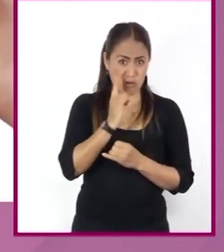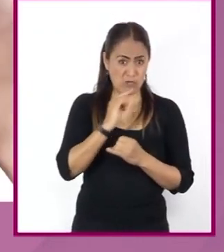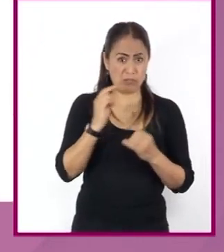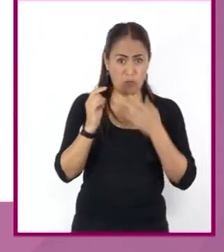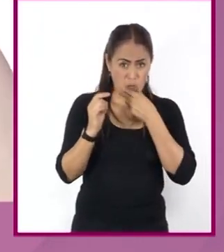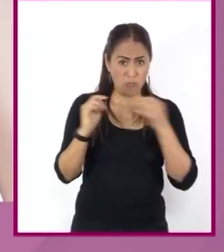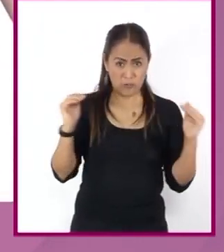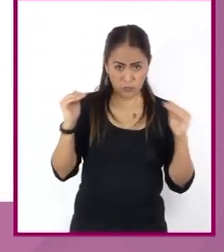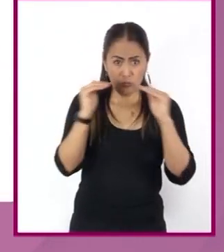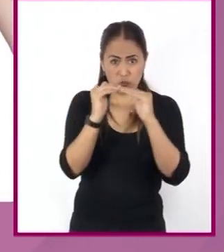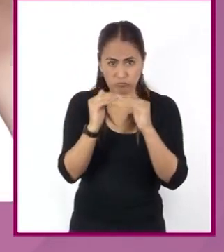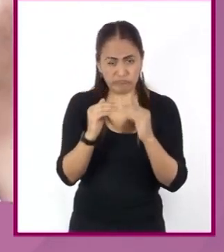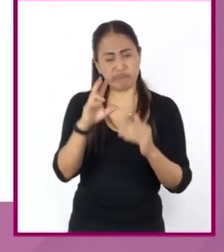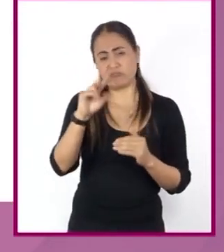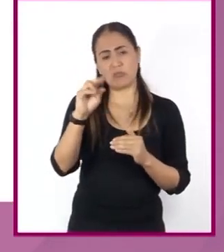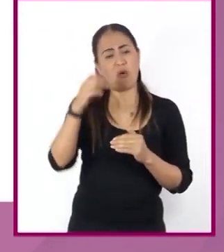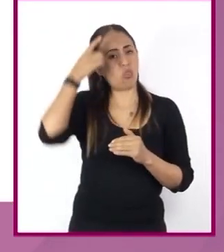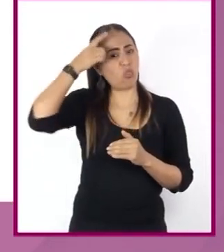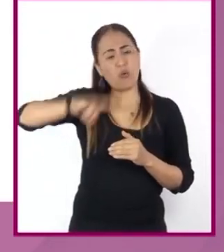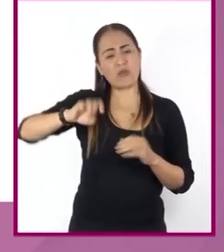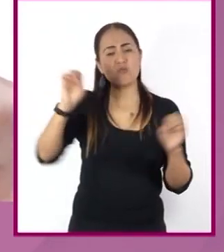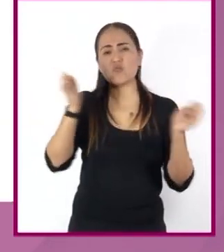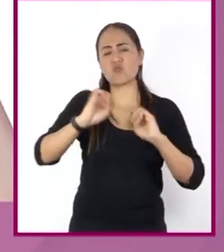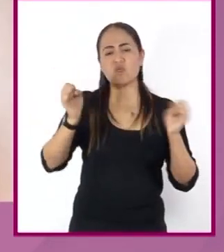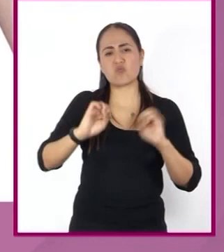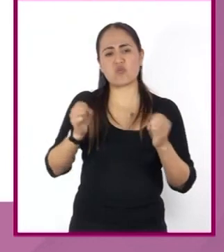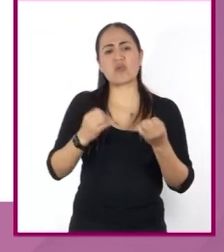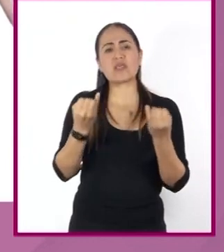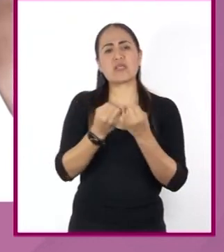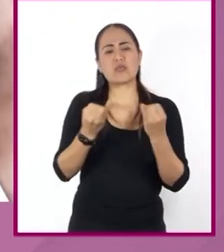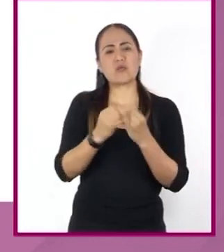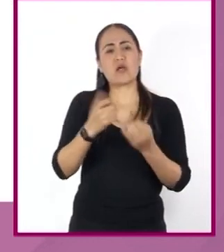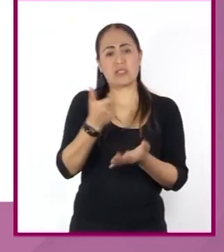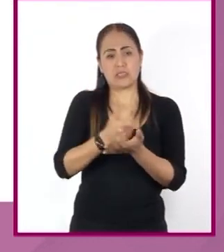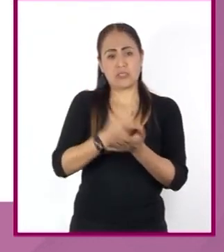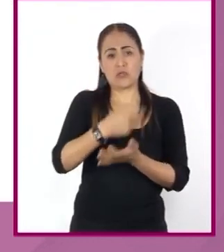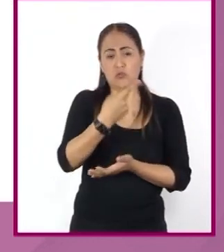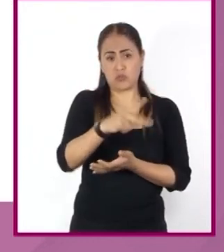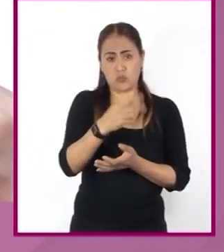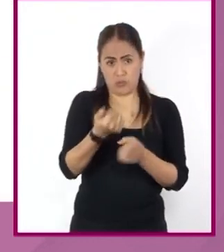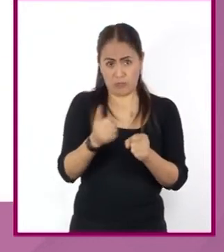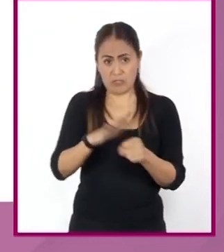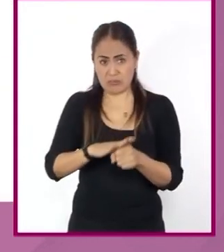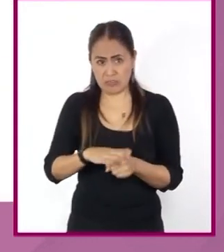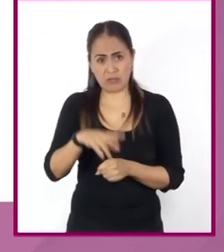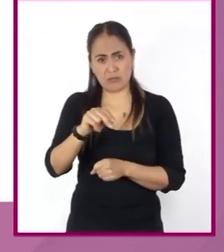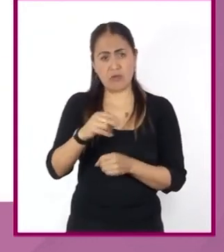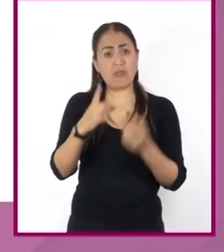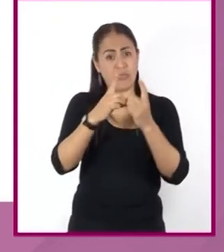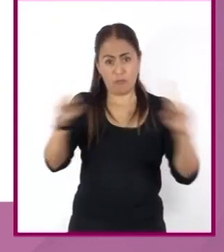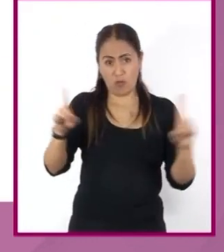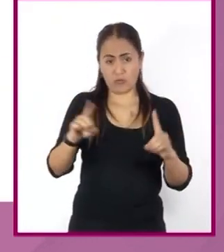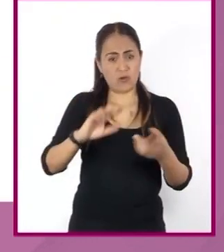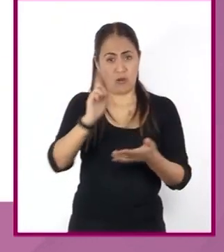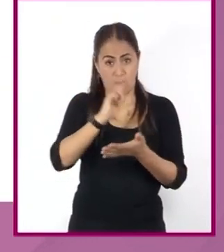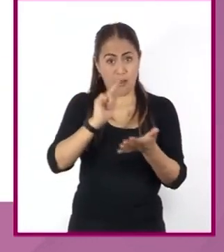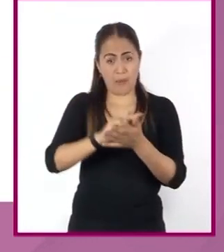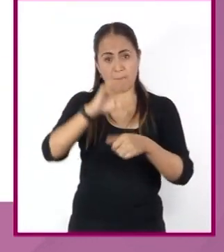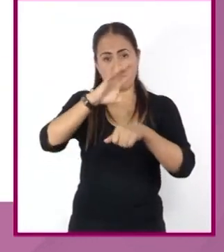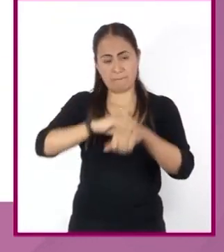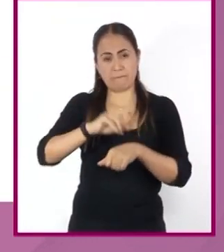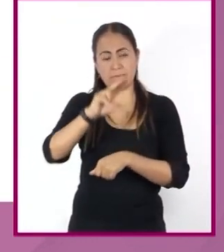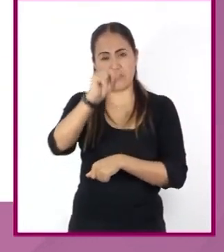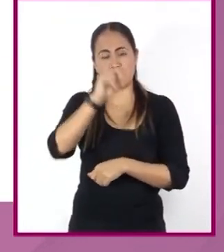ejemplo, no poseen propiedades, no pueden administrar su propio dinero, el divorcio es ilegal y no tienen acceso a la